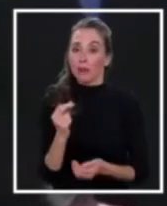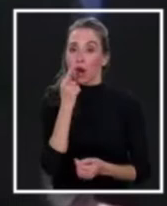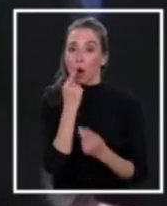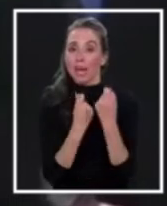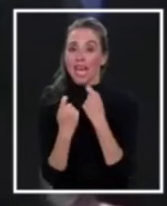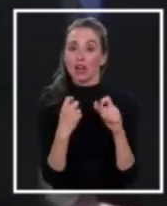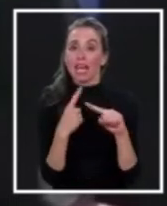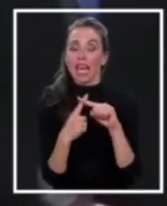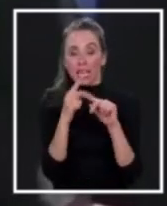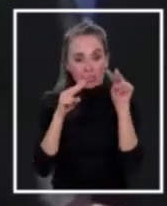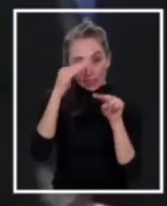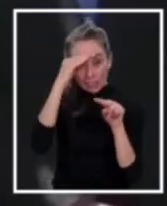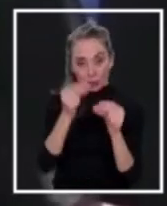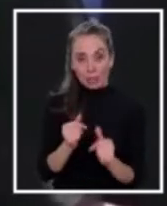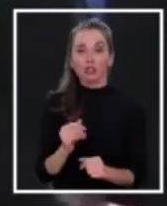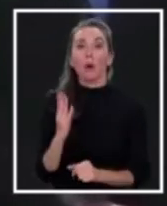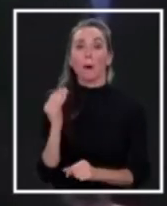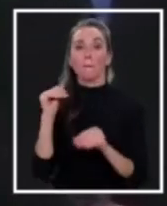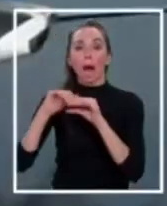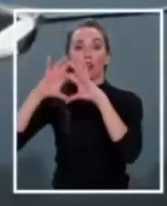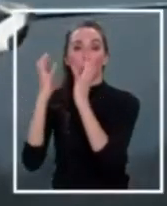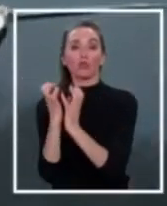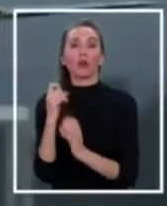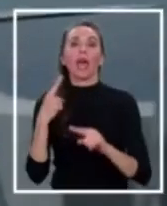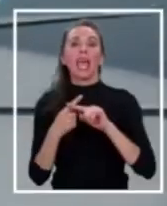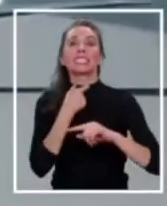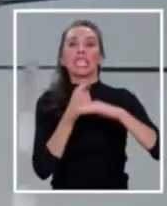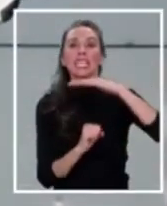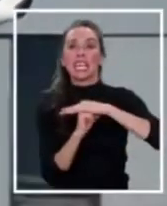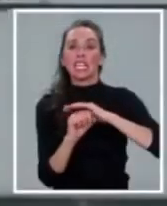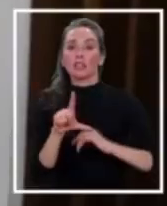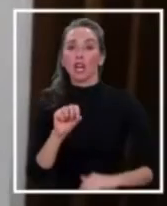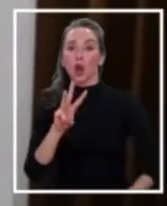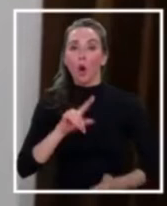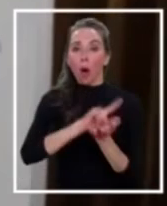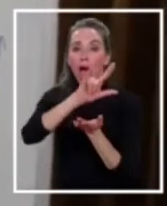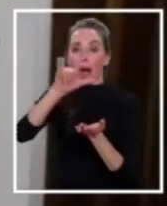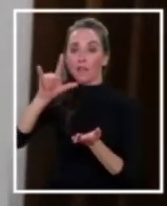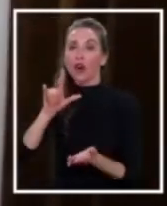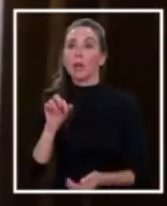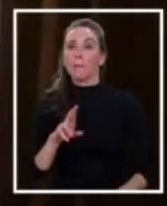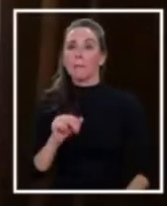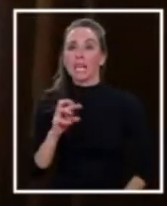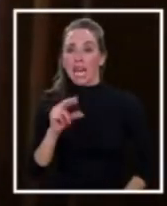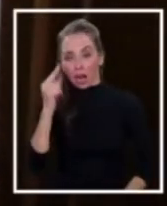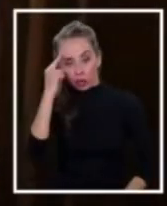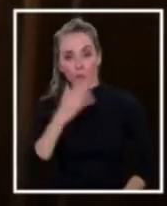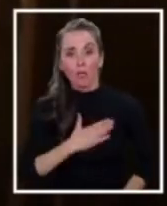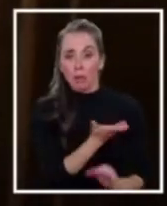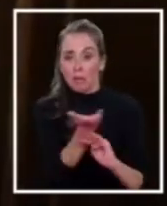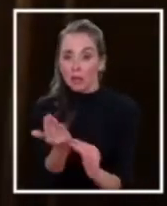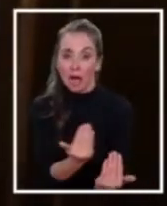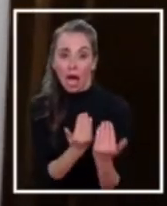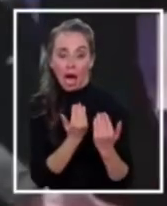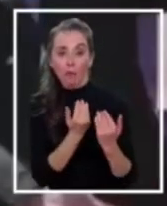economista, ex analista del Banco Mundial y ex gerente de la aerolínea LO, Bernardo Jabal Quinto, inició la búsqueda de respaldos.